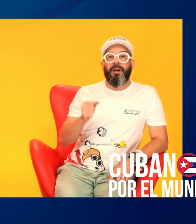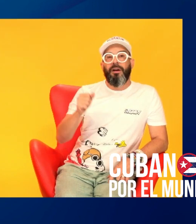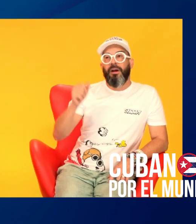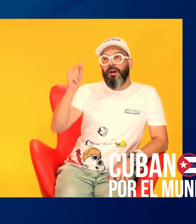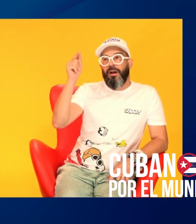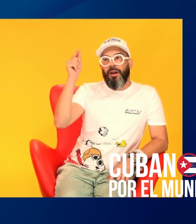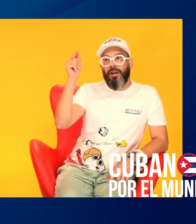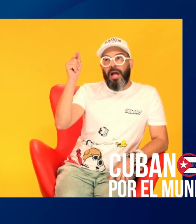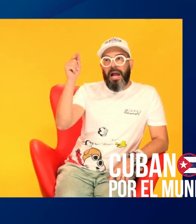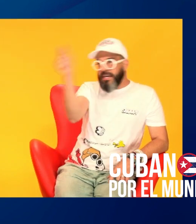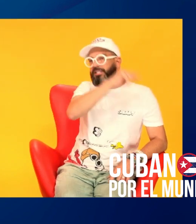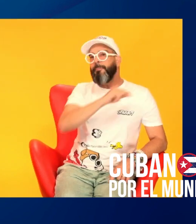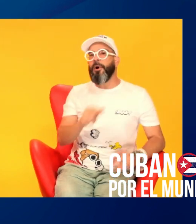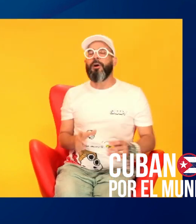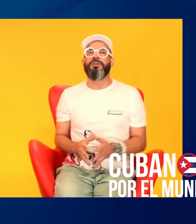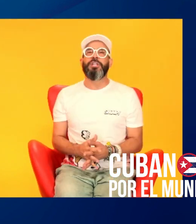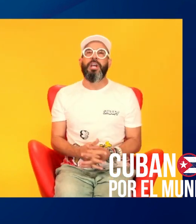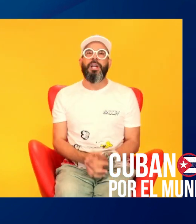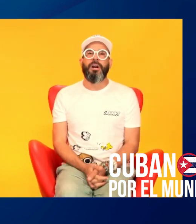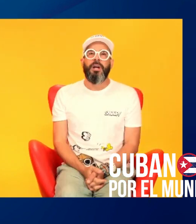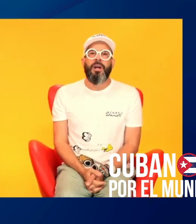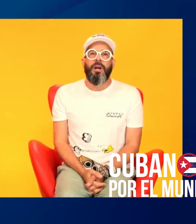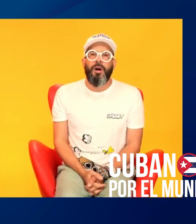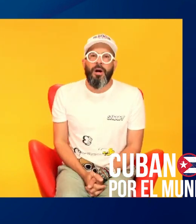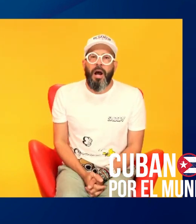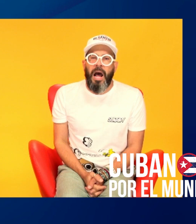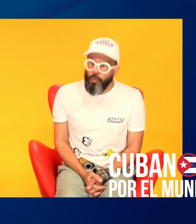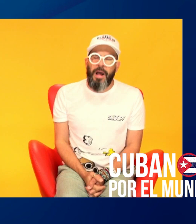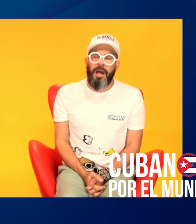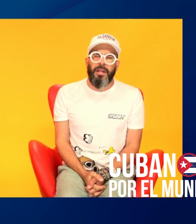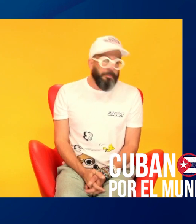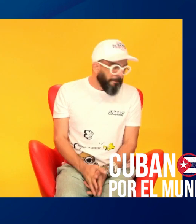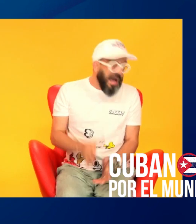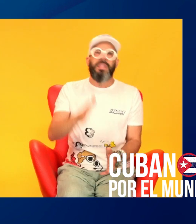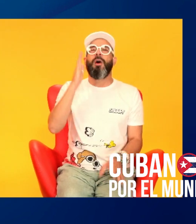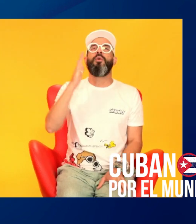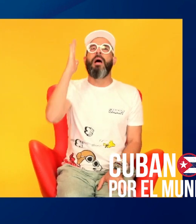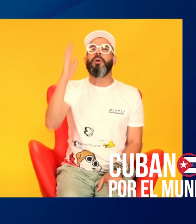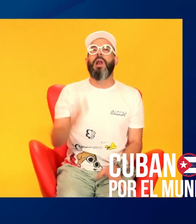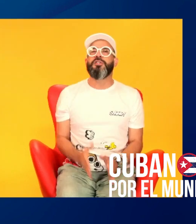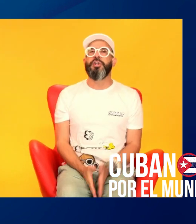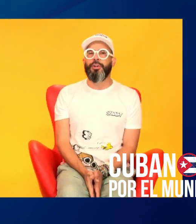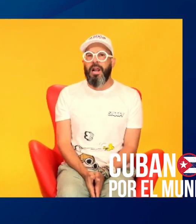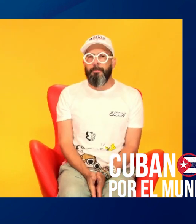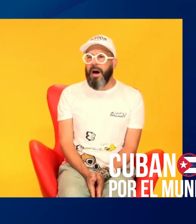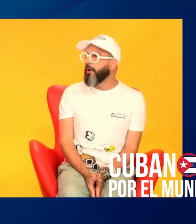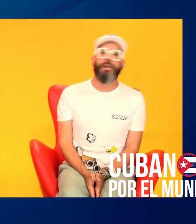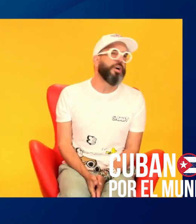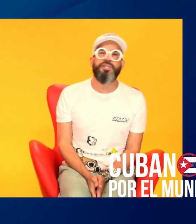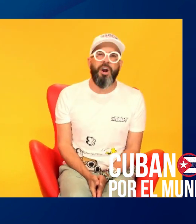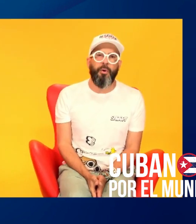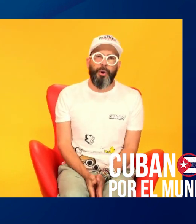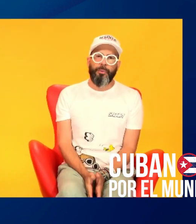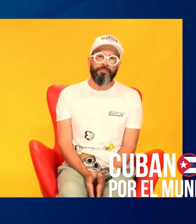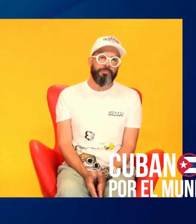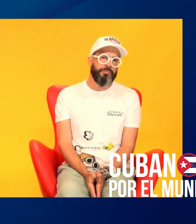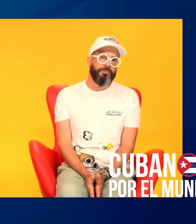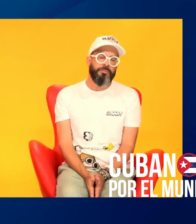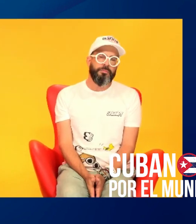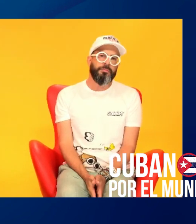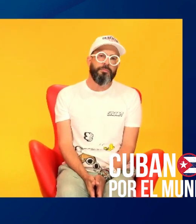óigame, aquí se puede conseguir más de una violación del embargo, estoy seguro.